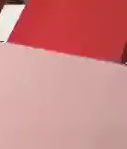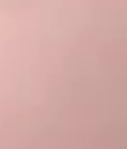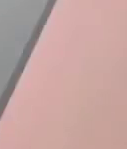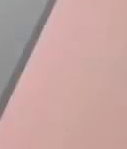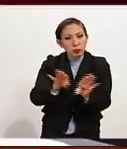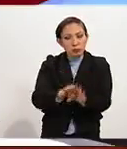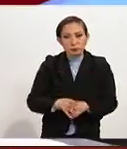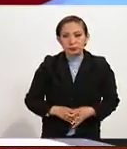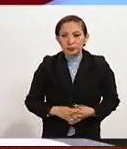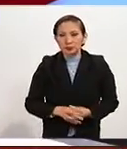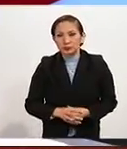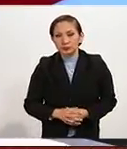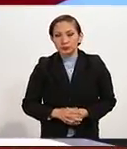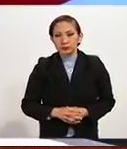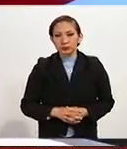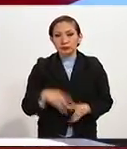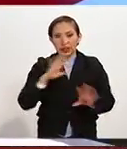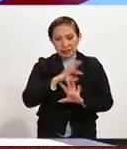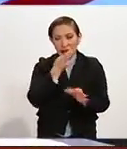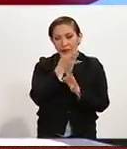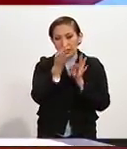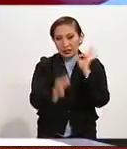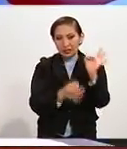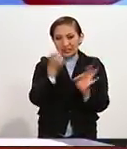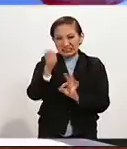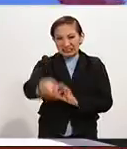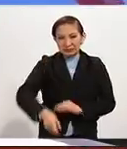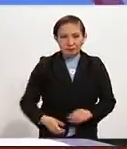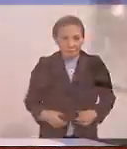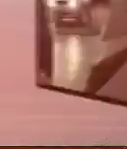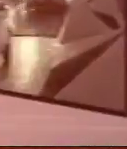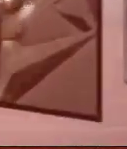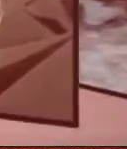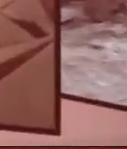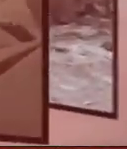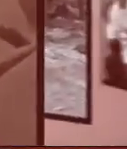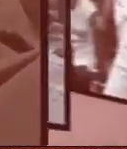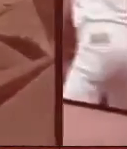conocimiento. Ya le hemos informado, aquí le digo.